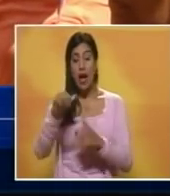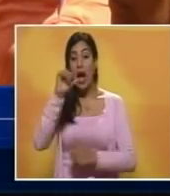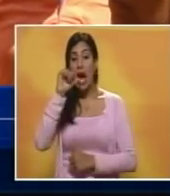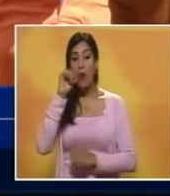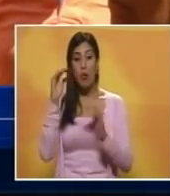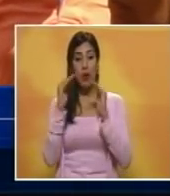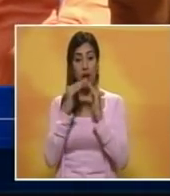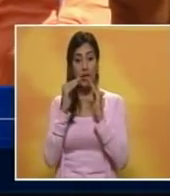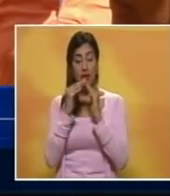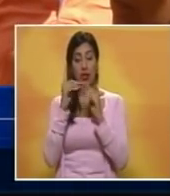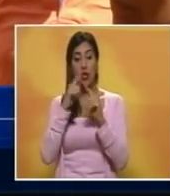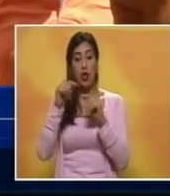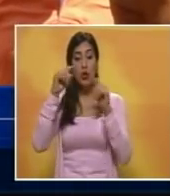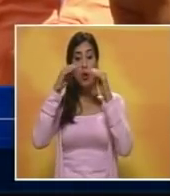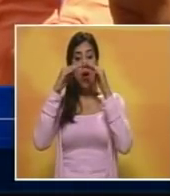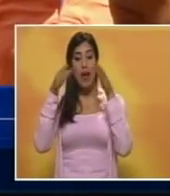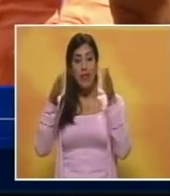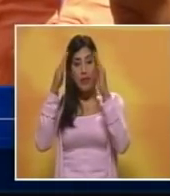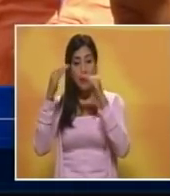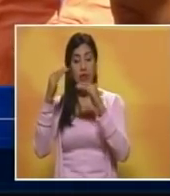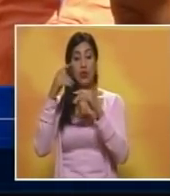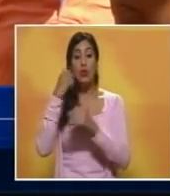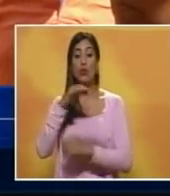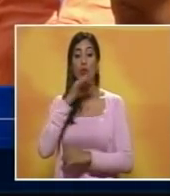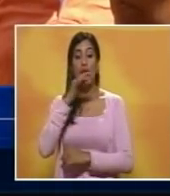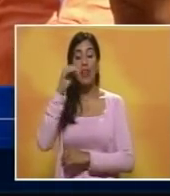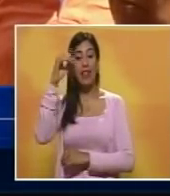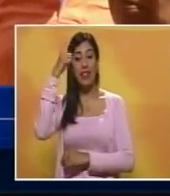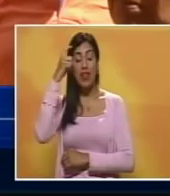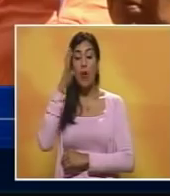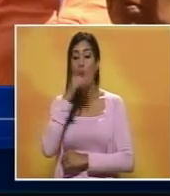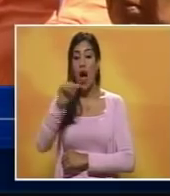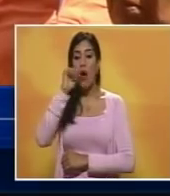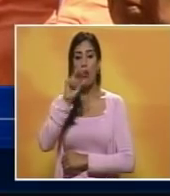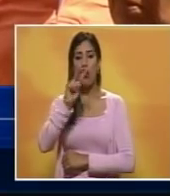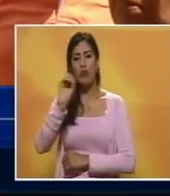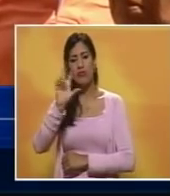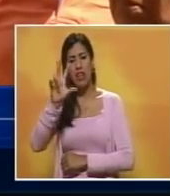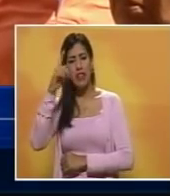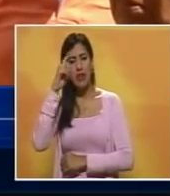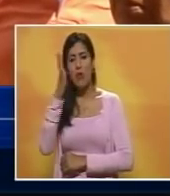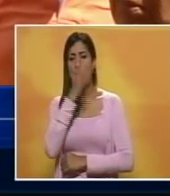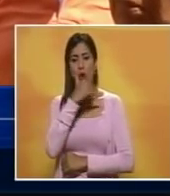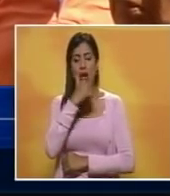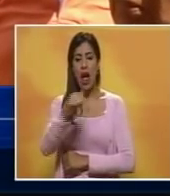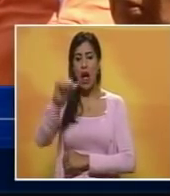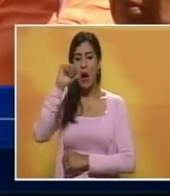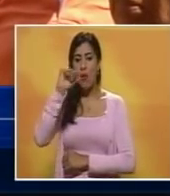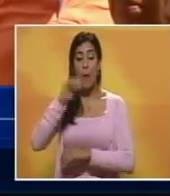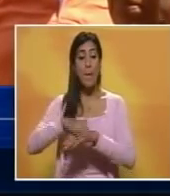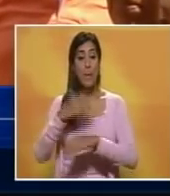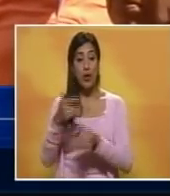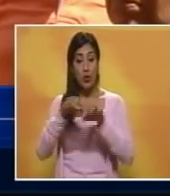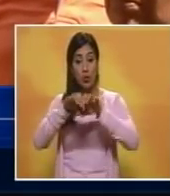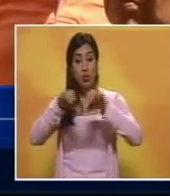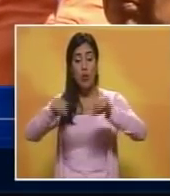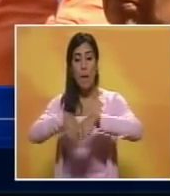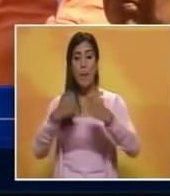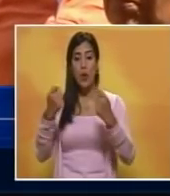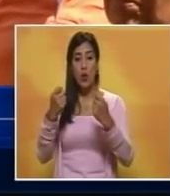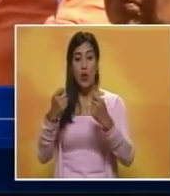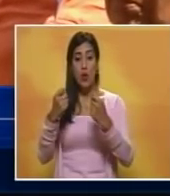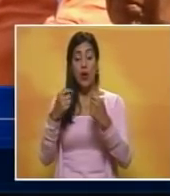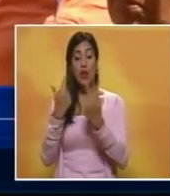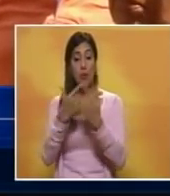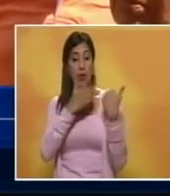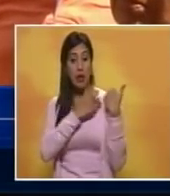en las casas y en los apartamentos. Hay días donde no hay agua, pasamos hasta 2 y 3 días sin agua porque esta tubería está rota y los